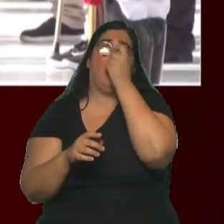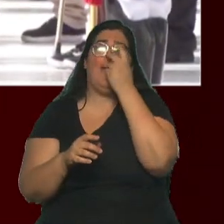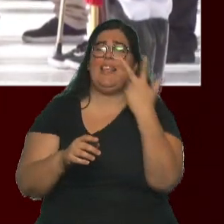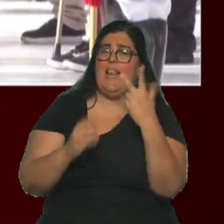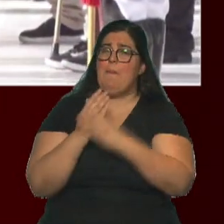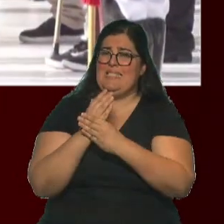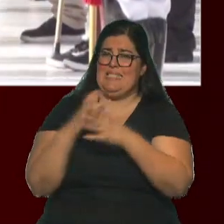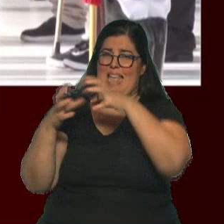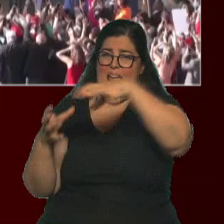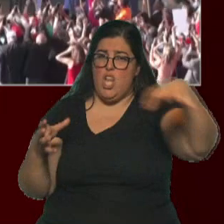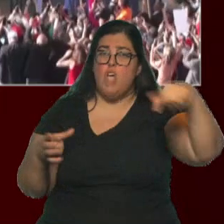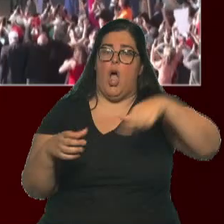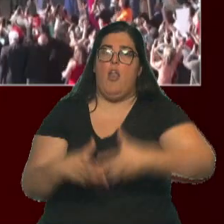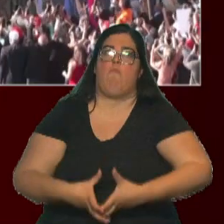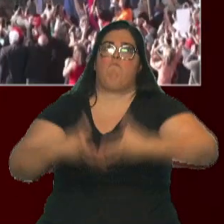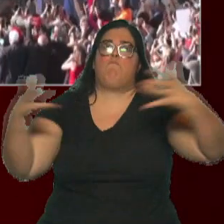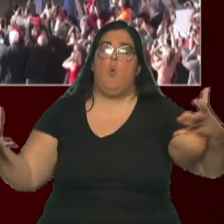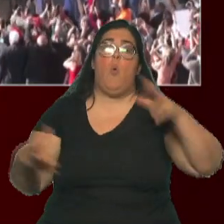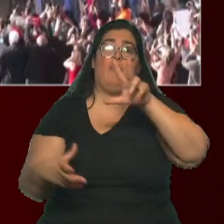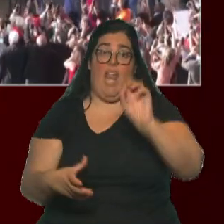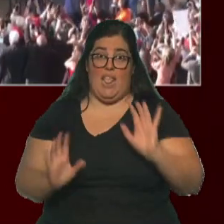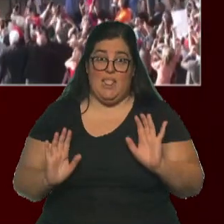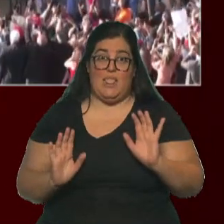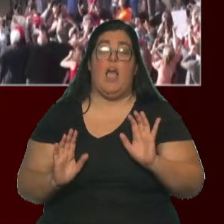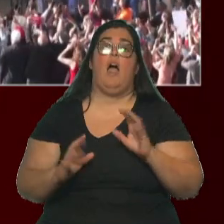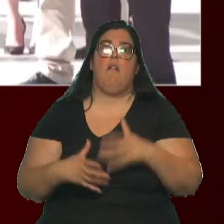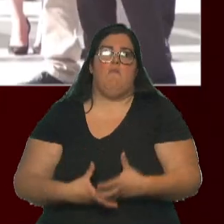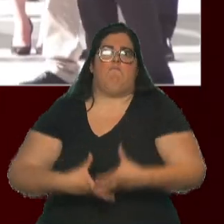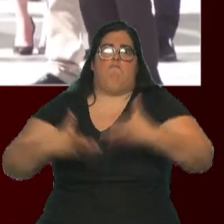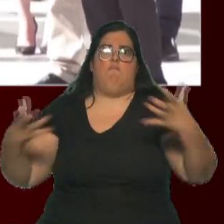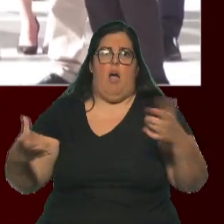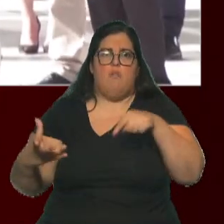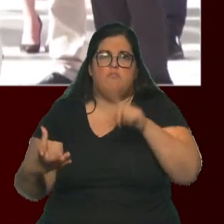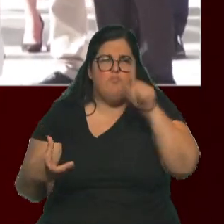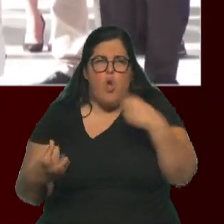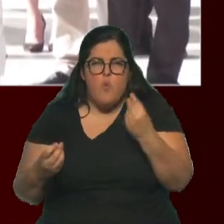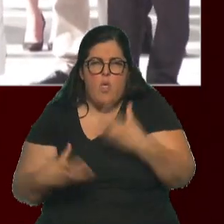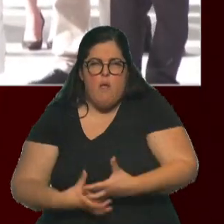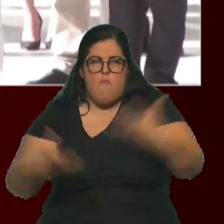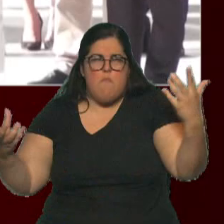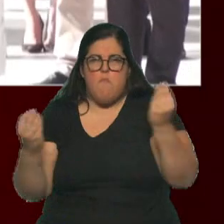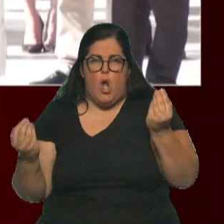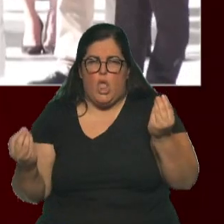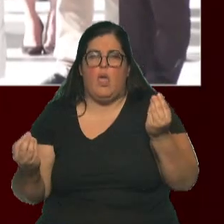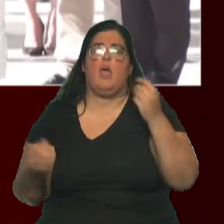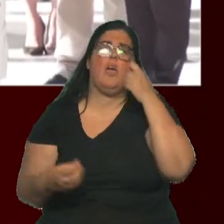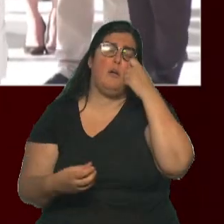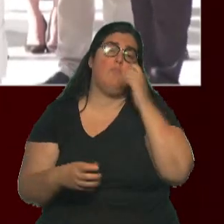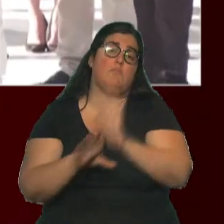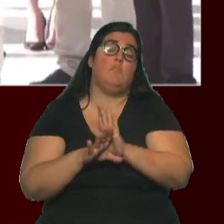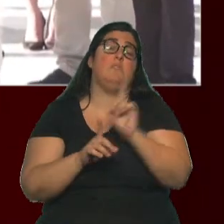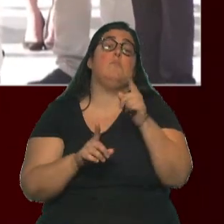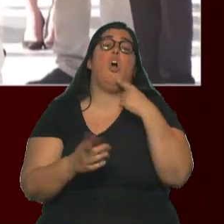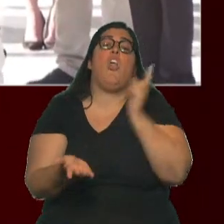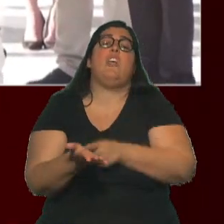decir, bueno, una cantidad, un incremento de ministerios y que tienen que ver centralmente con la política